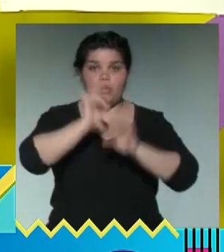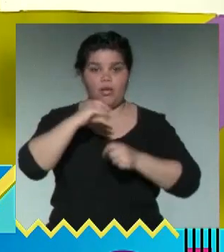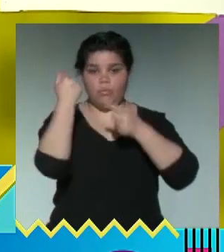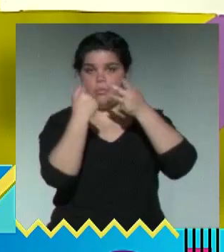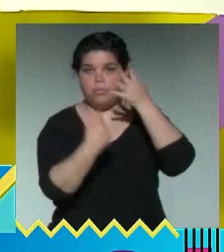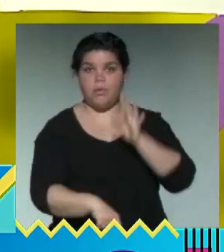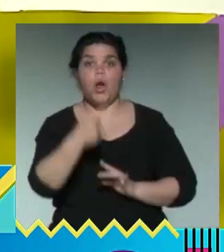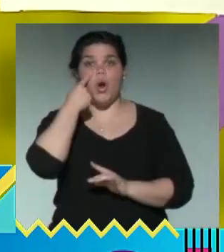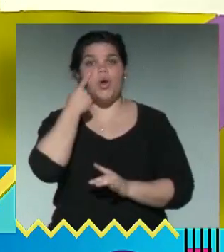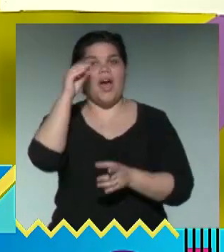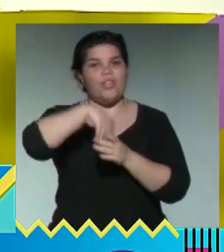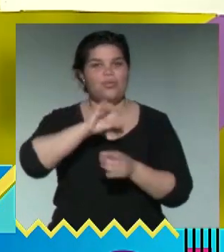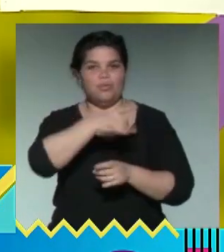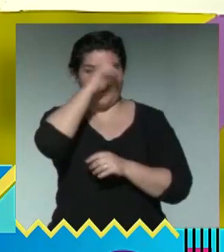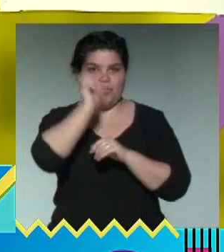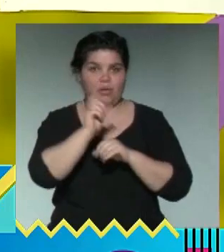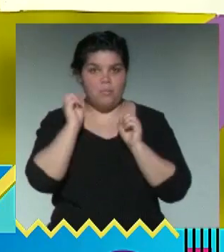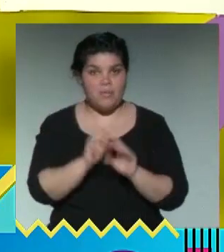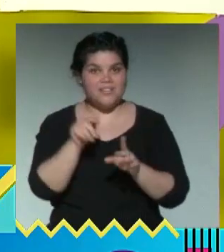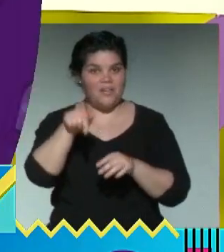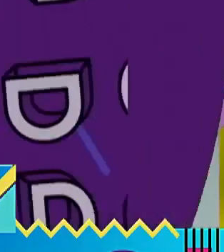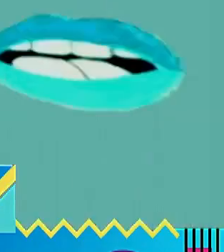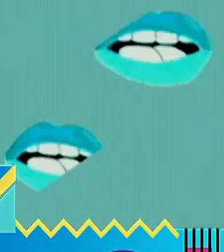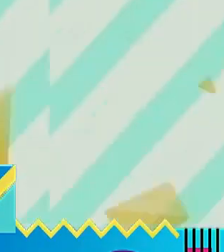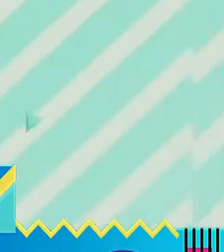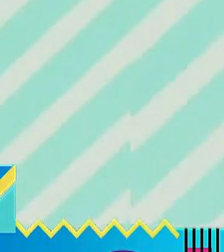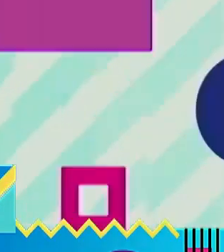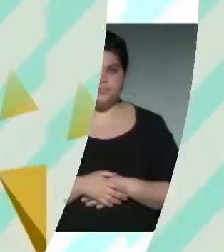también desde la Universidad Nacional de Cuyo. Así empezamos.